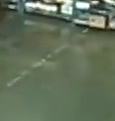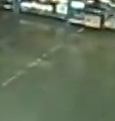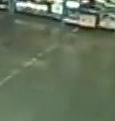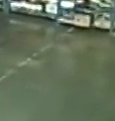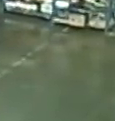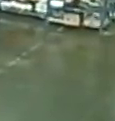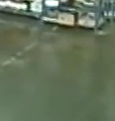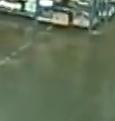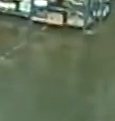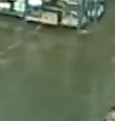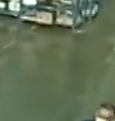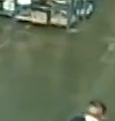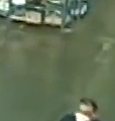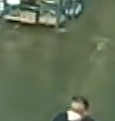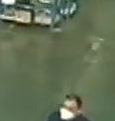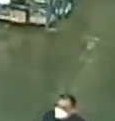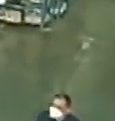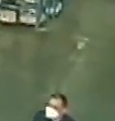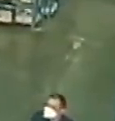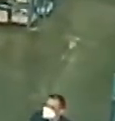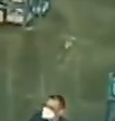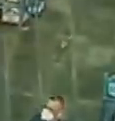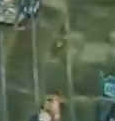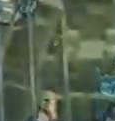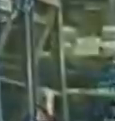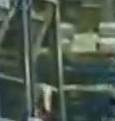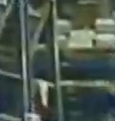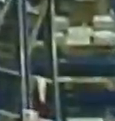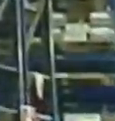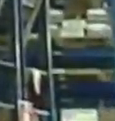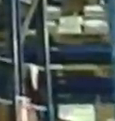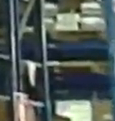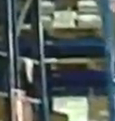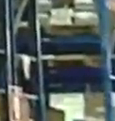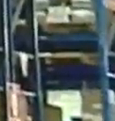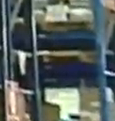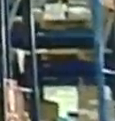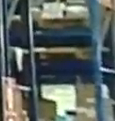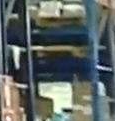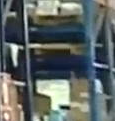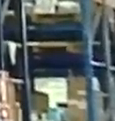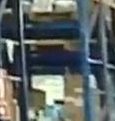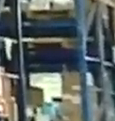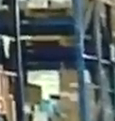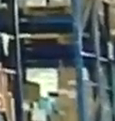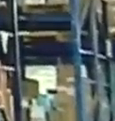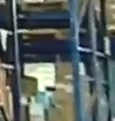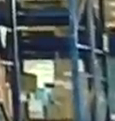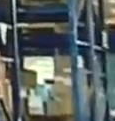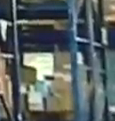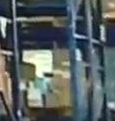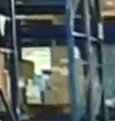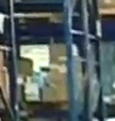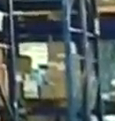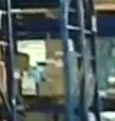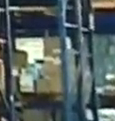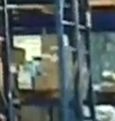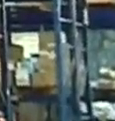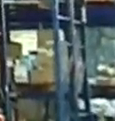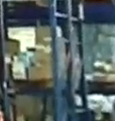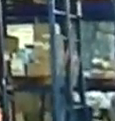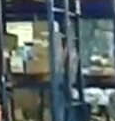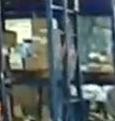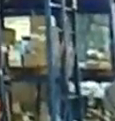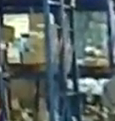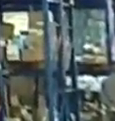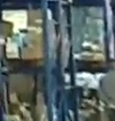muy buenas noticias, nuevas y buenas. Nuevas y buenas, buenas y nuevas, noticias